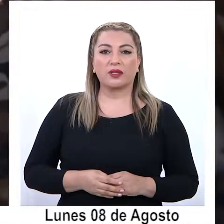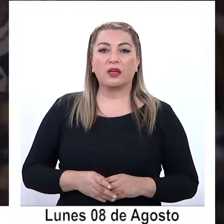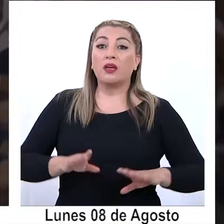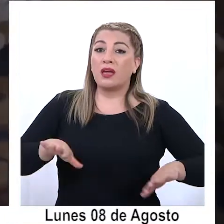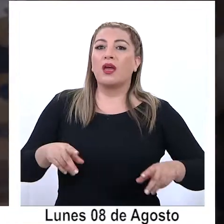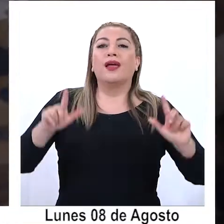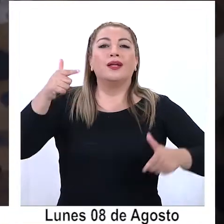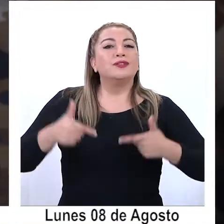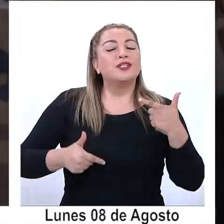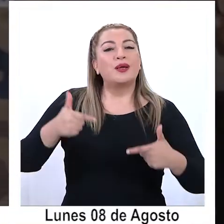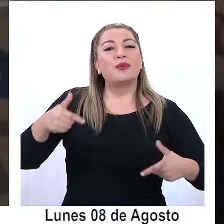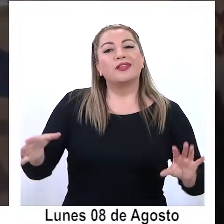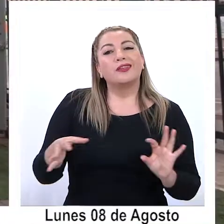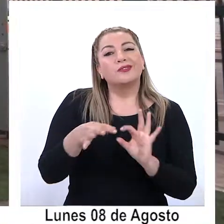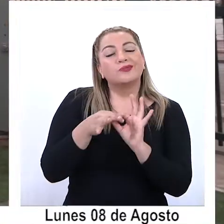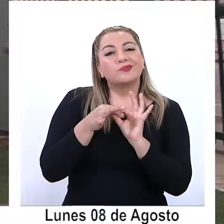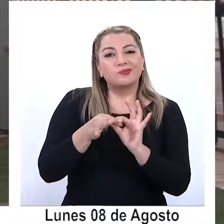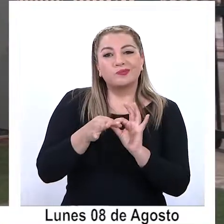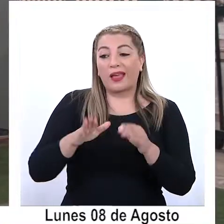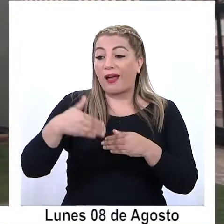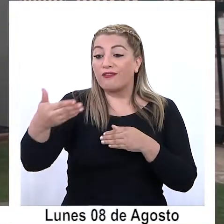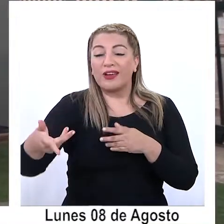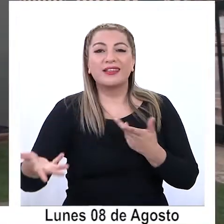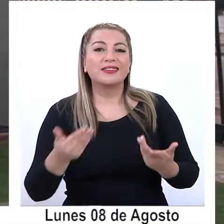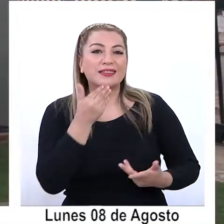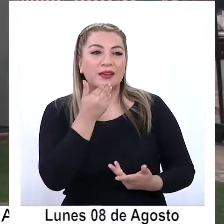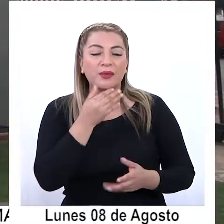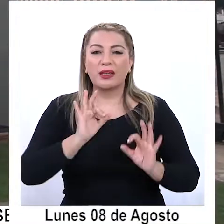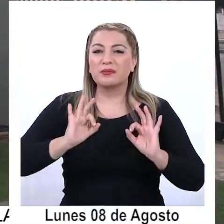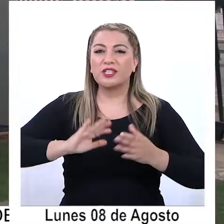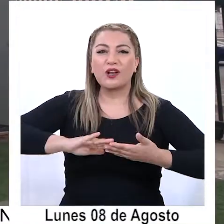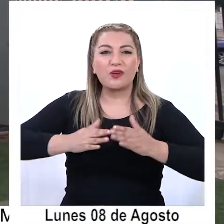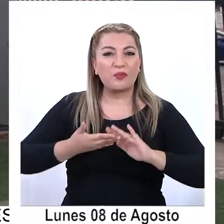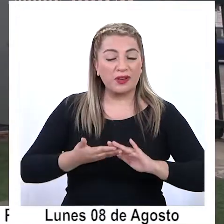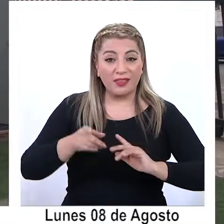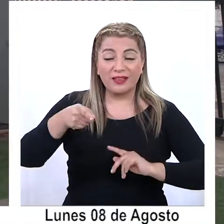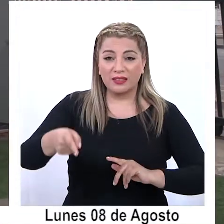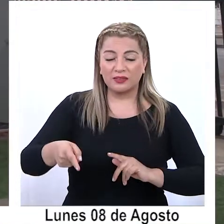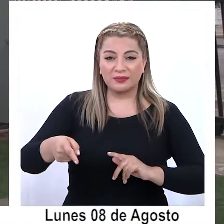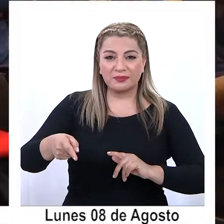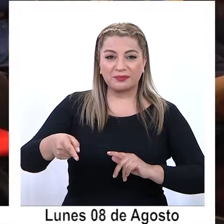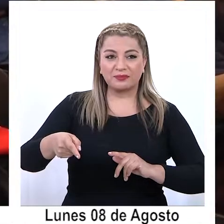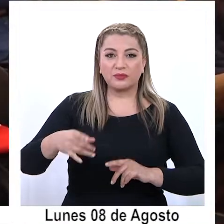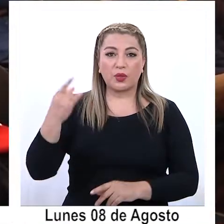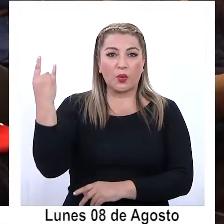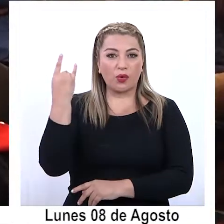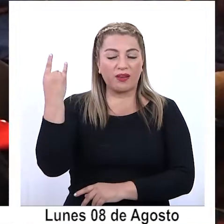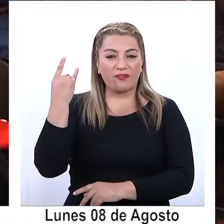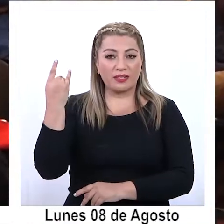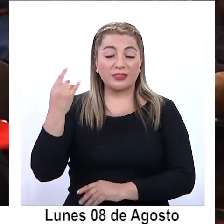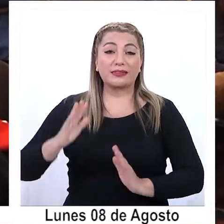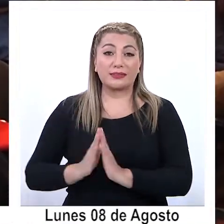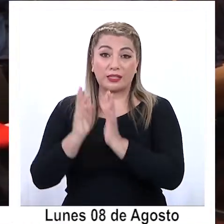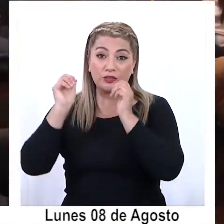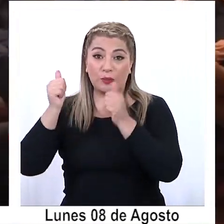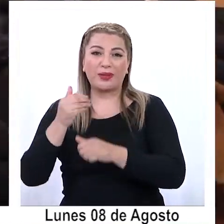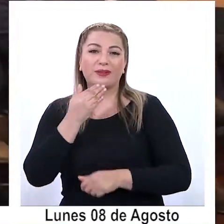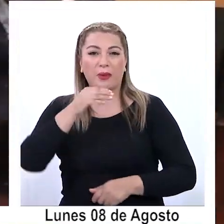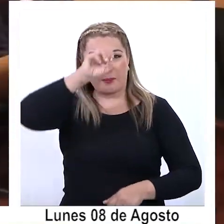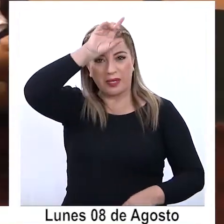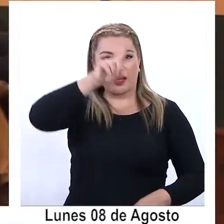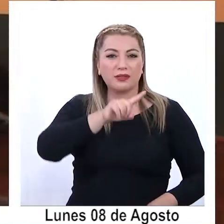a la política de vinculación con el medio, especialmente con comunidades, tanto para la universidad como para